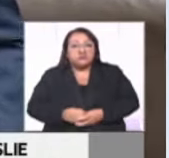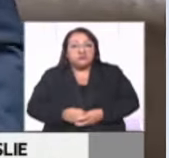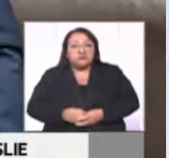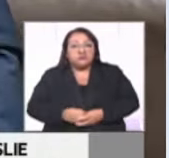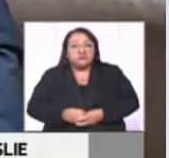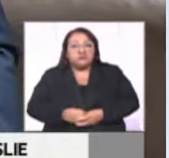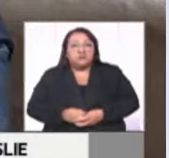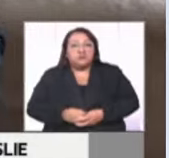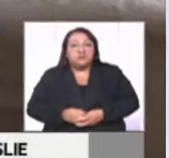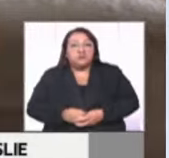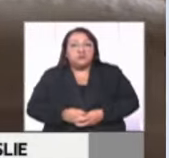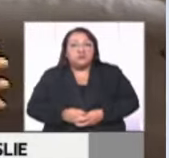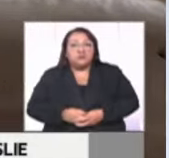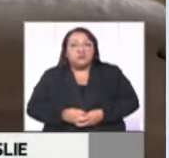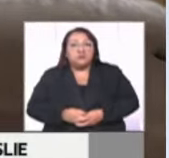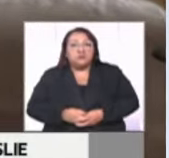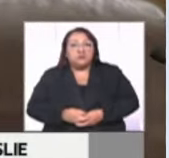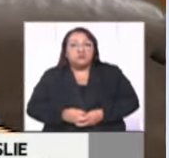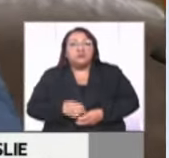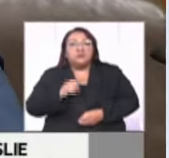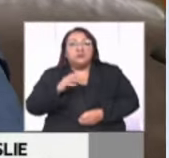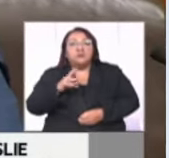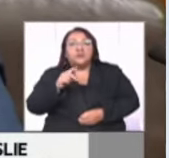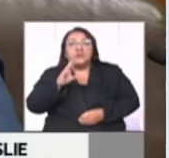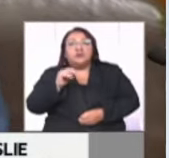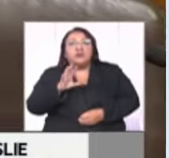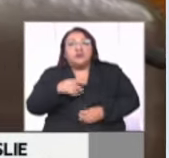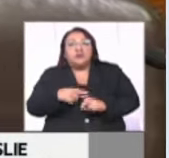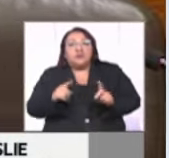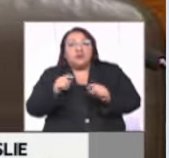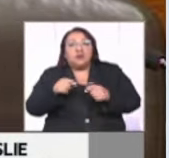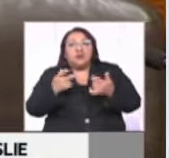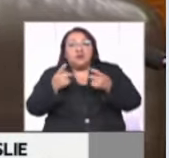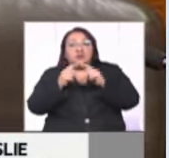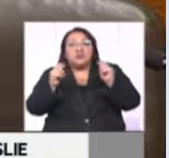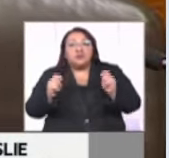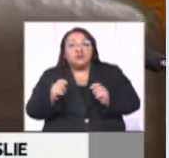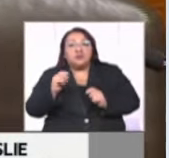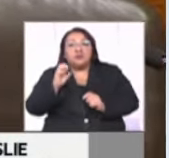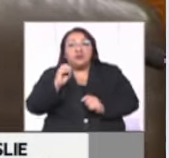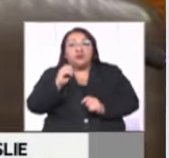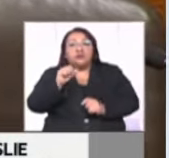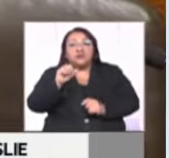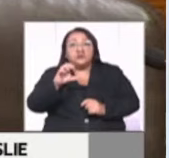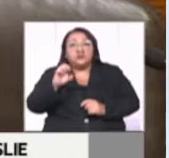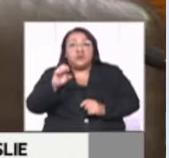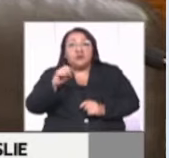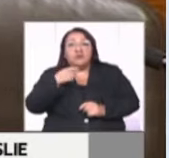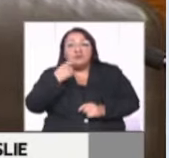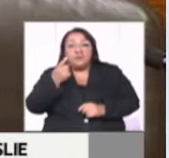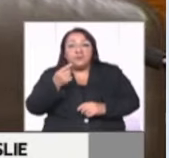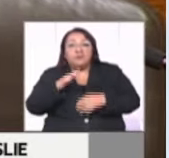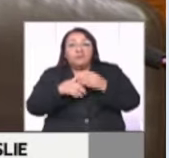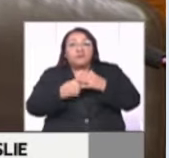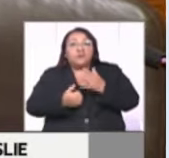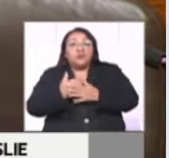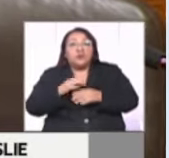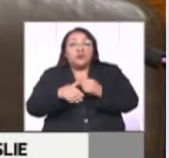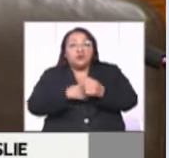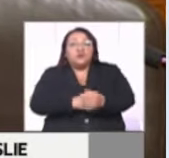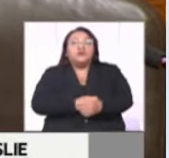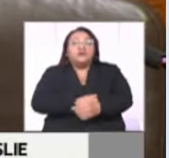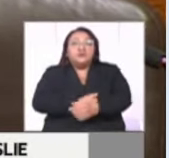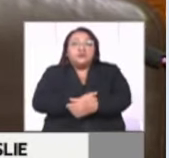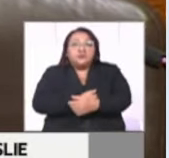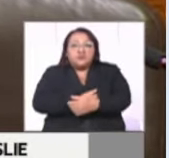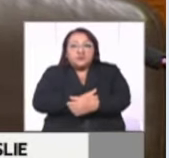lo digo esto, presidente? Se está desvirtuando. Ahorita el tribunal de la OCE, quienes hablan de modernidad y que la señora trajo